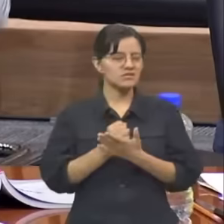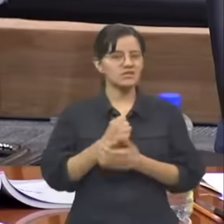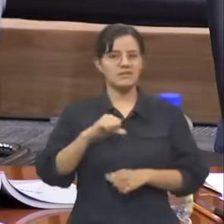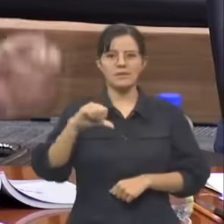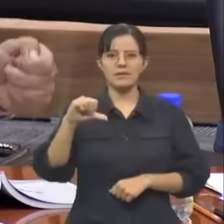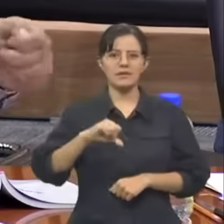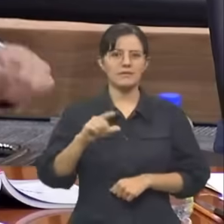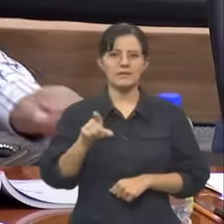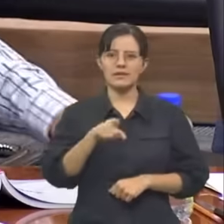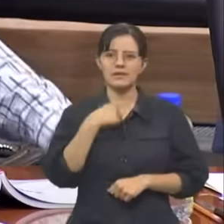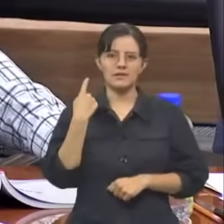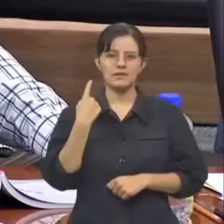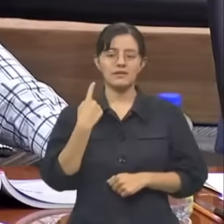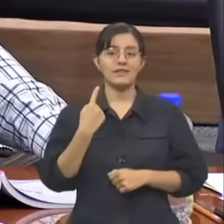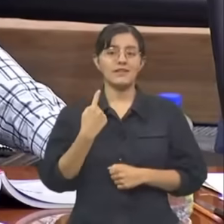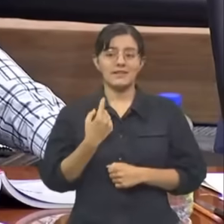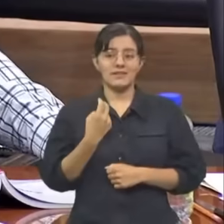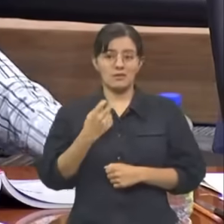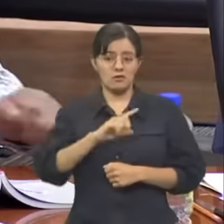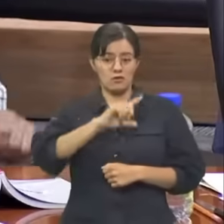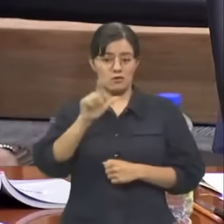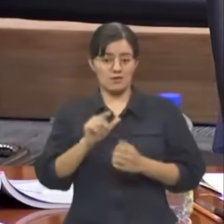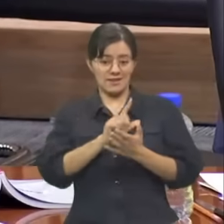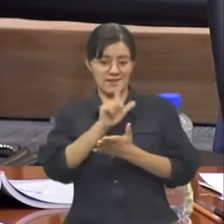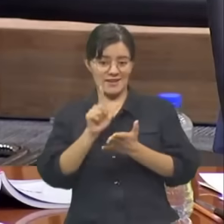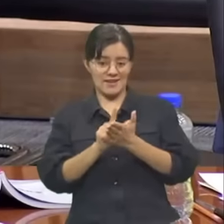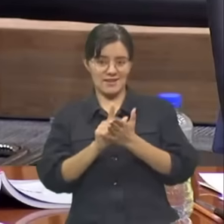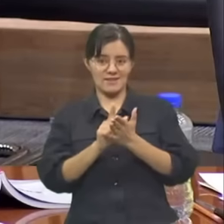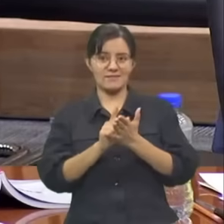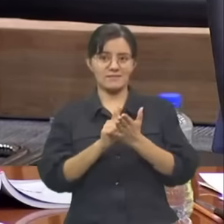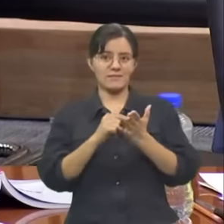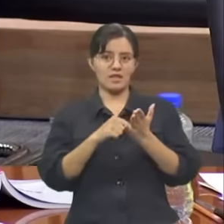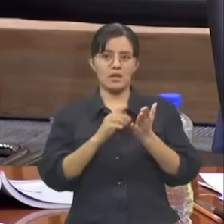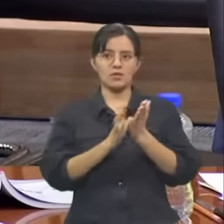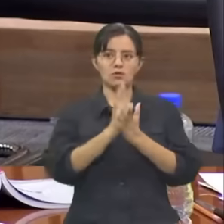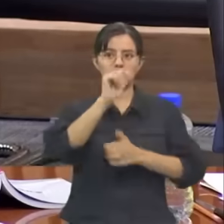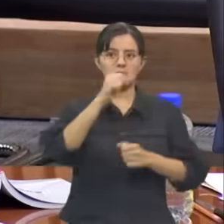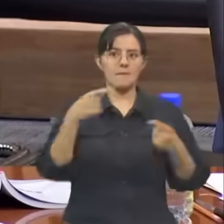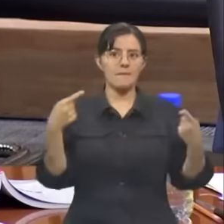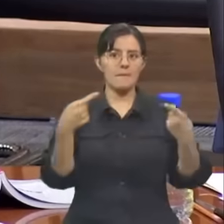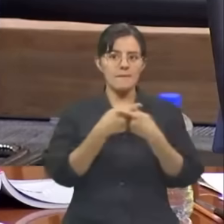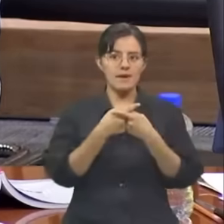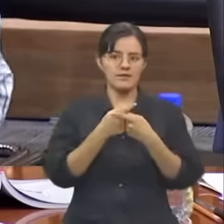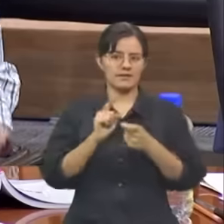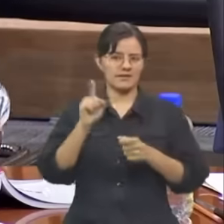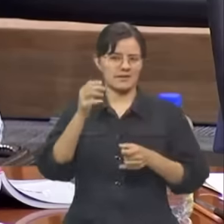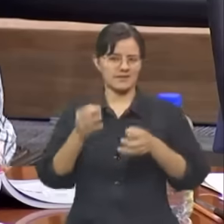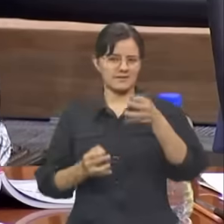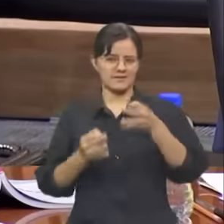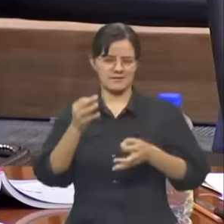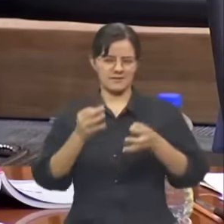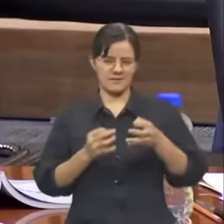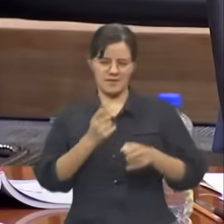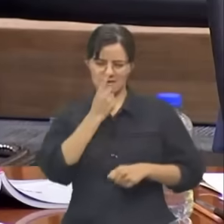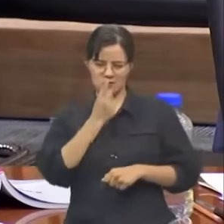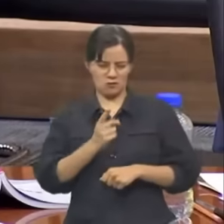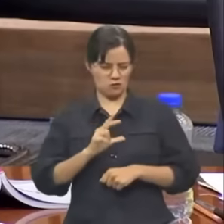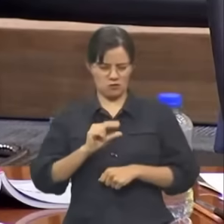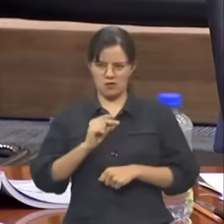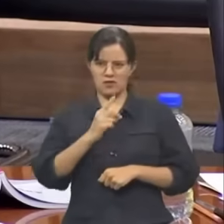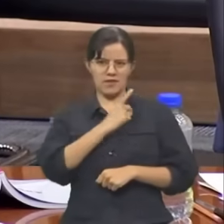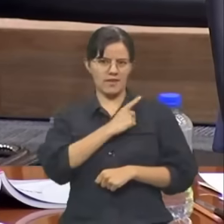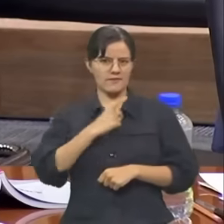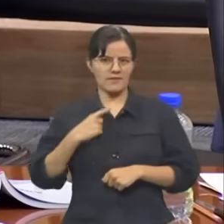legales que violaban la Constitución y fue la corte la que las declaró inconstitucionales de otra cosa estuviésemos